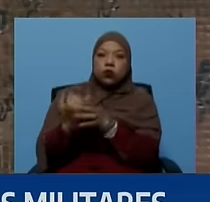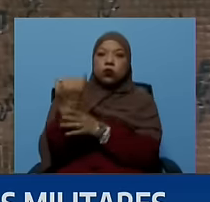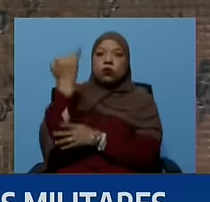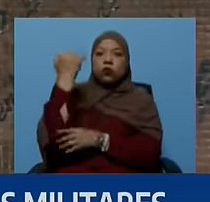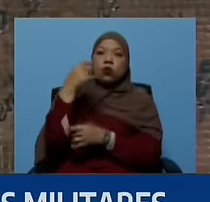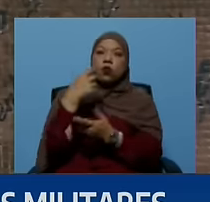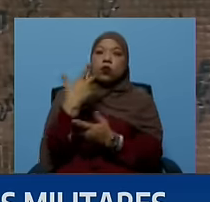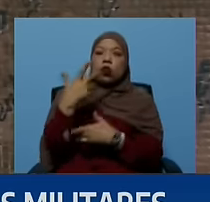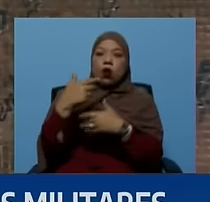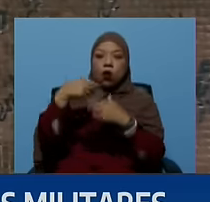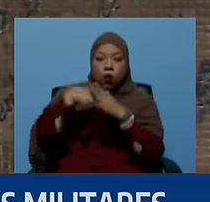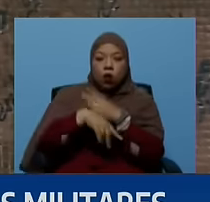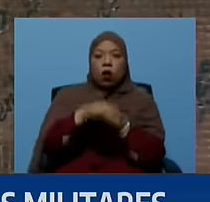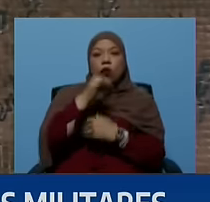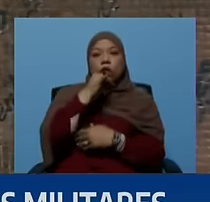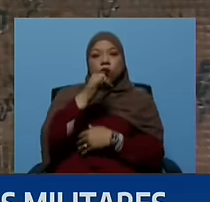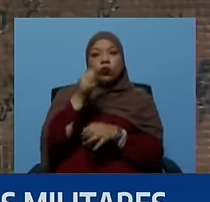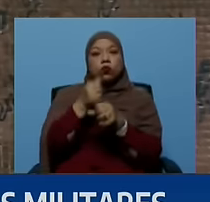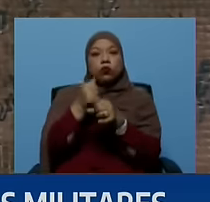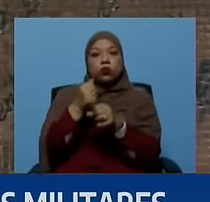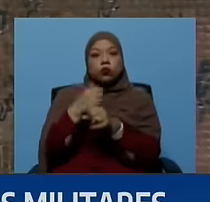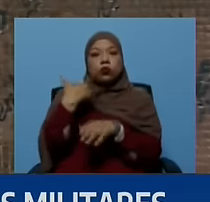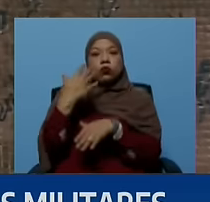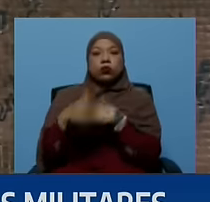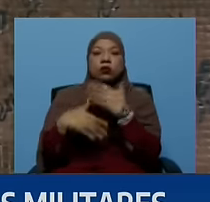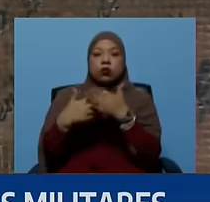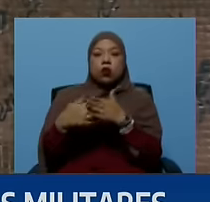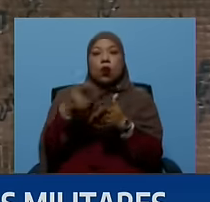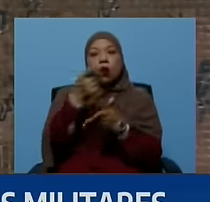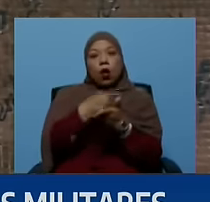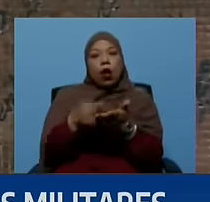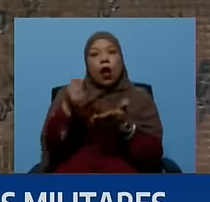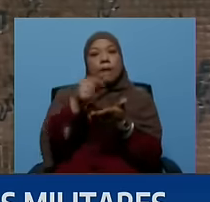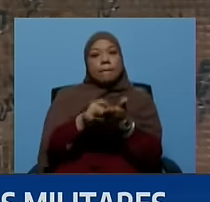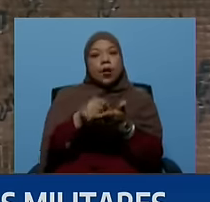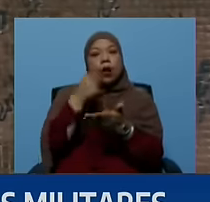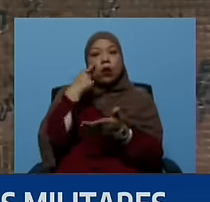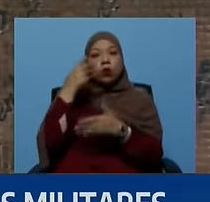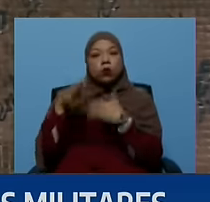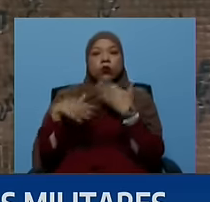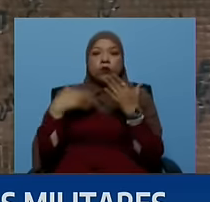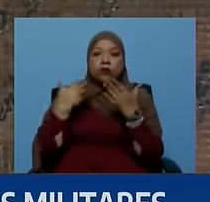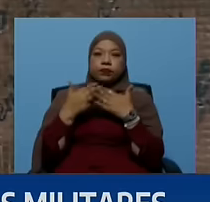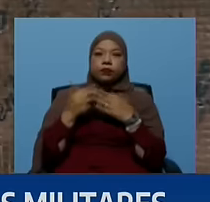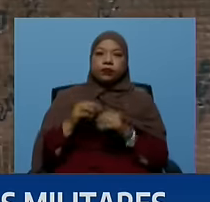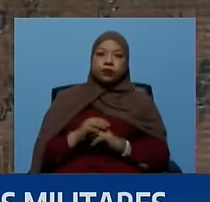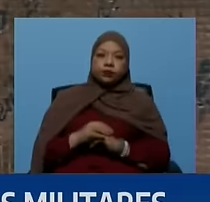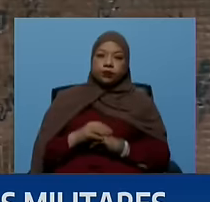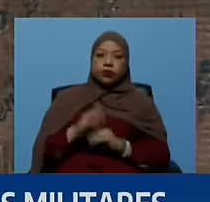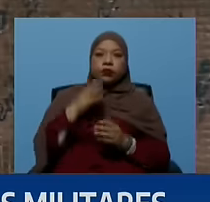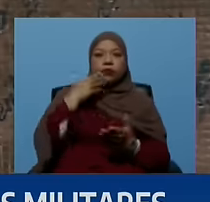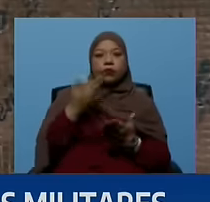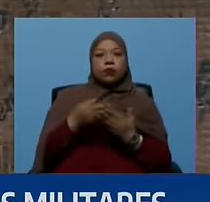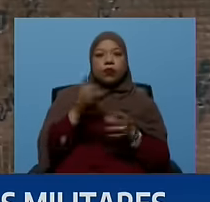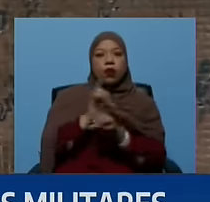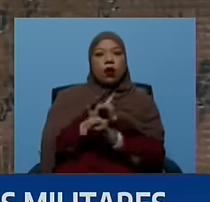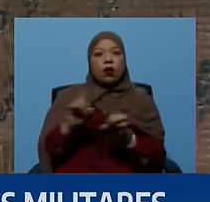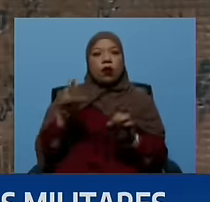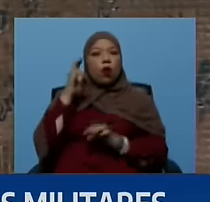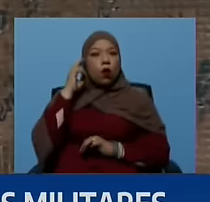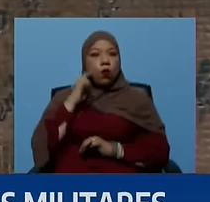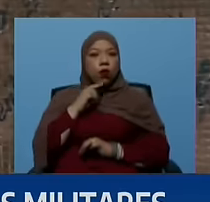tres raíces profundas y de allí dibujó lo que es el proyecto de democracia